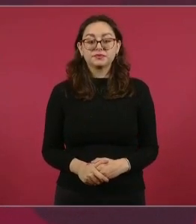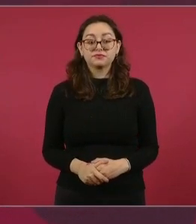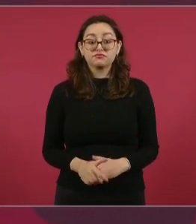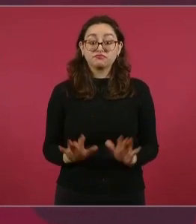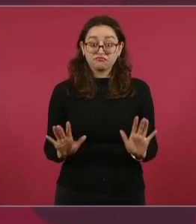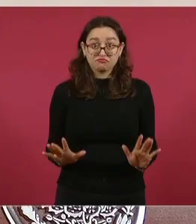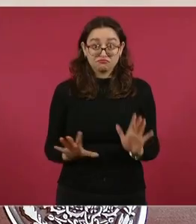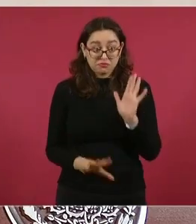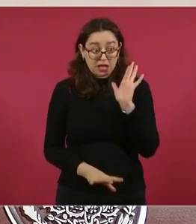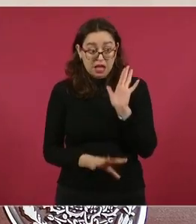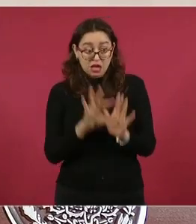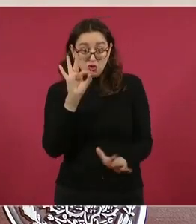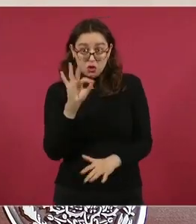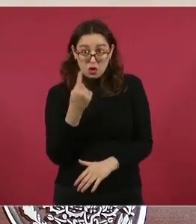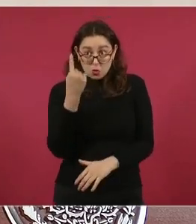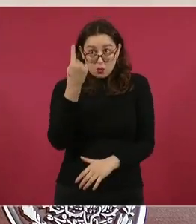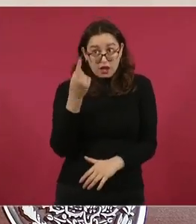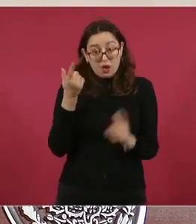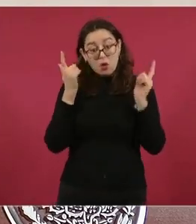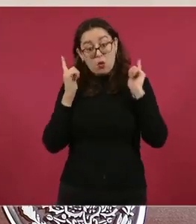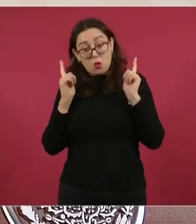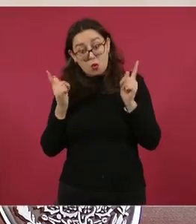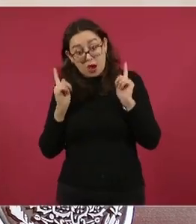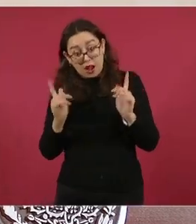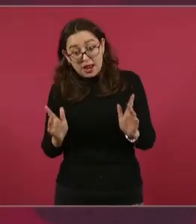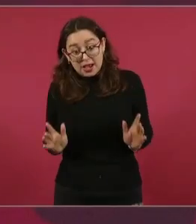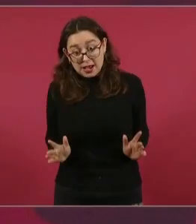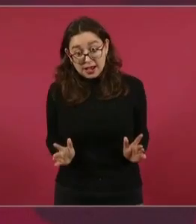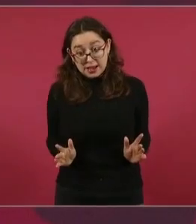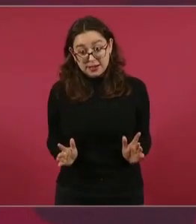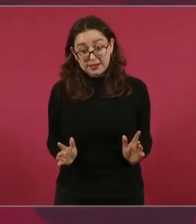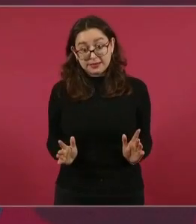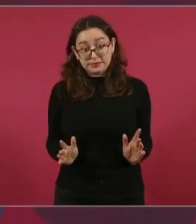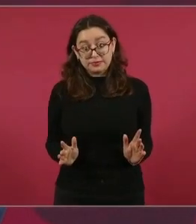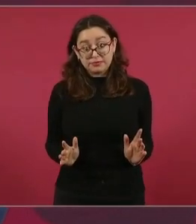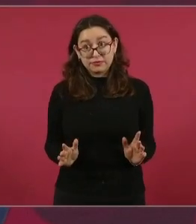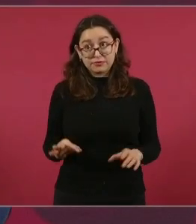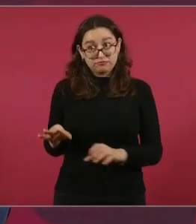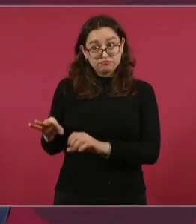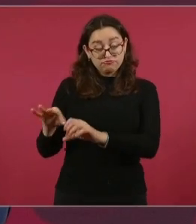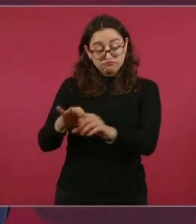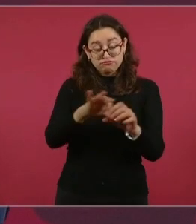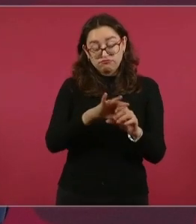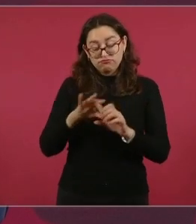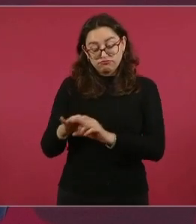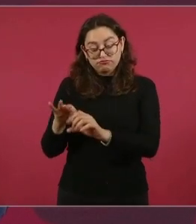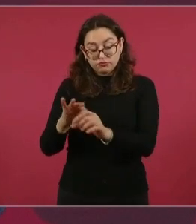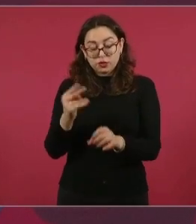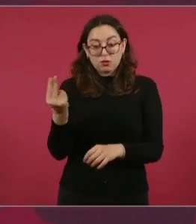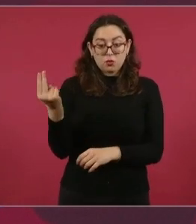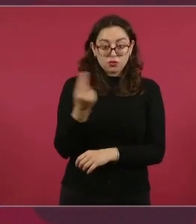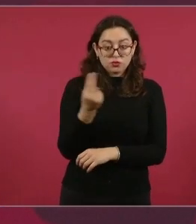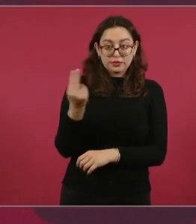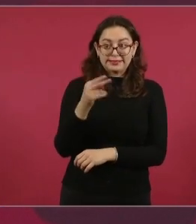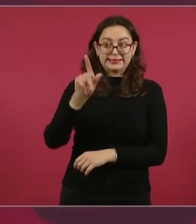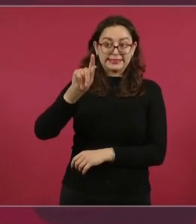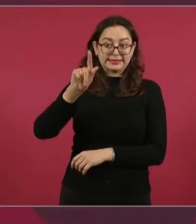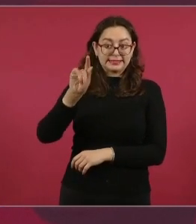pues ahora sí, se obtenga las dos terceras partes, la mayoría calificada,